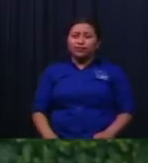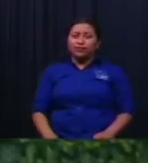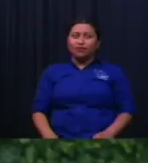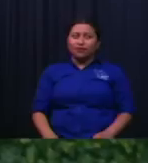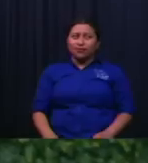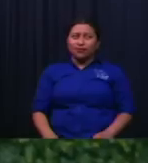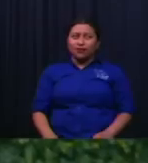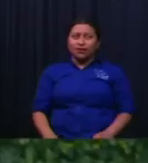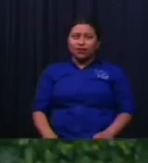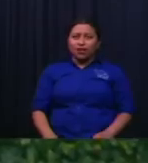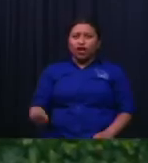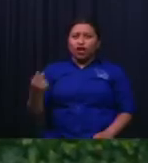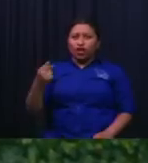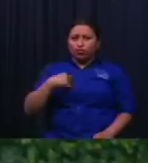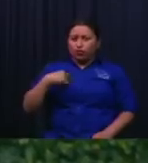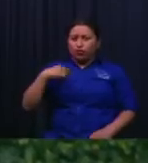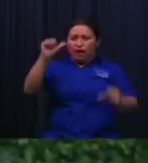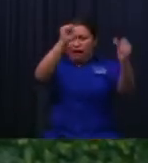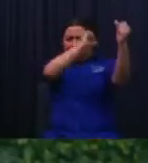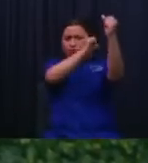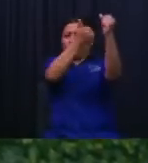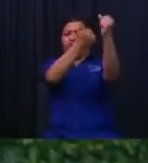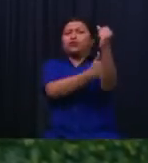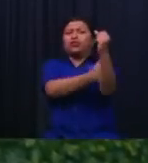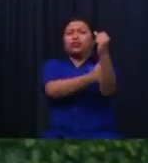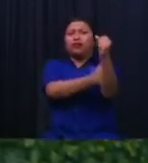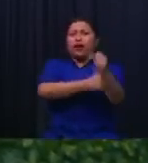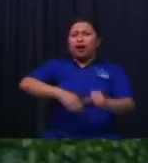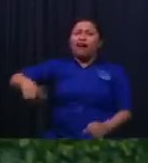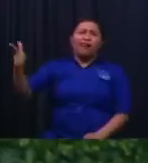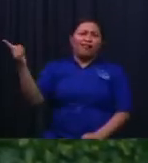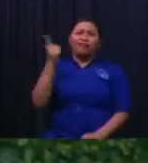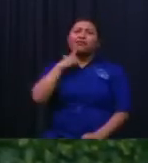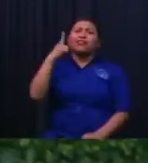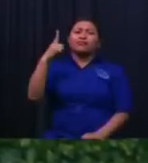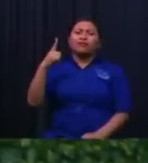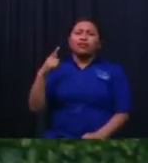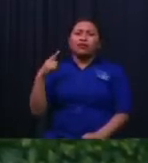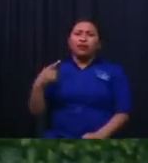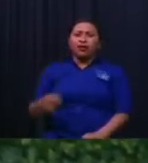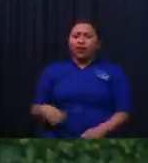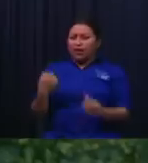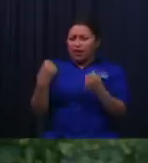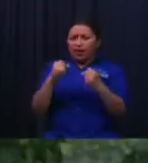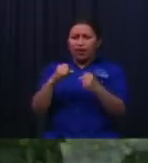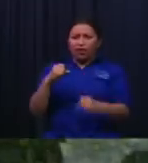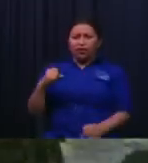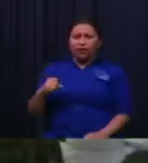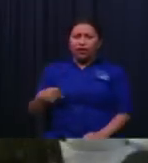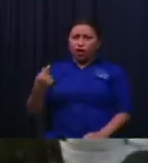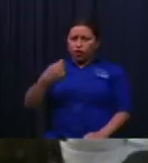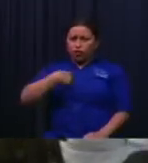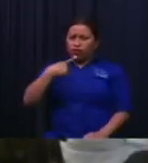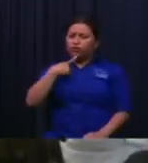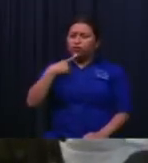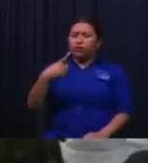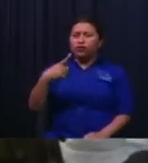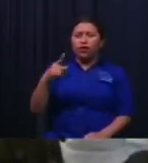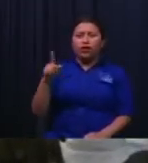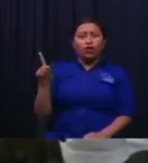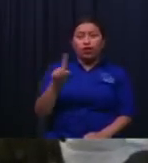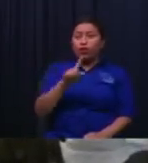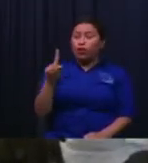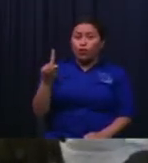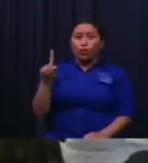a mí me pusieron como cabeza y el jefe de aquí, y todos hacen lo que yo diga. No. Porque hay